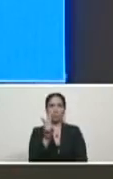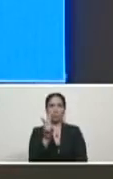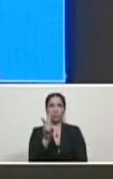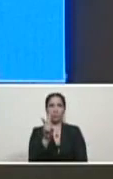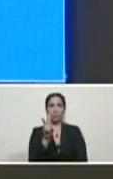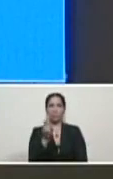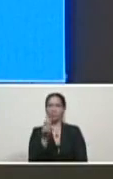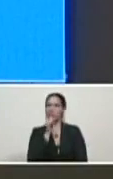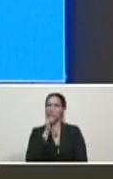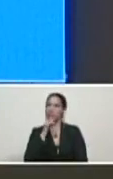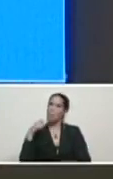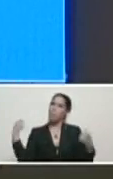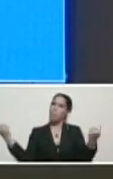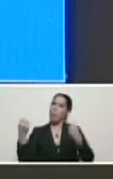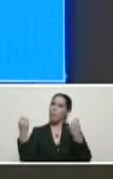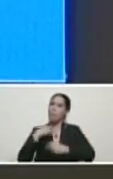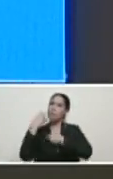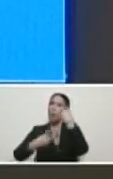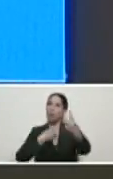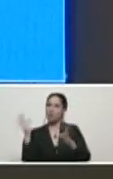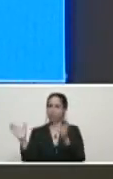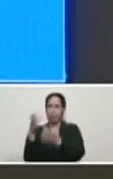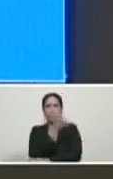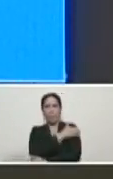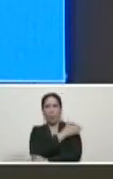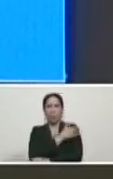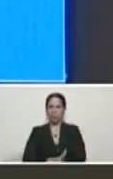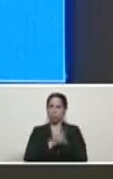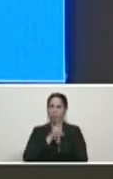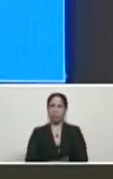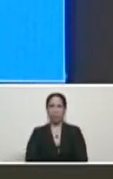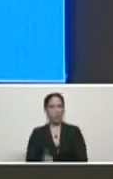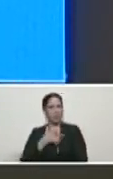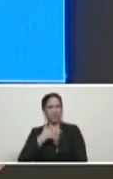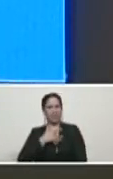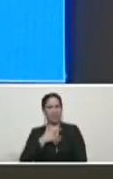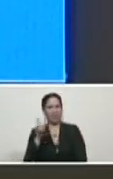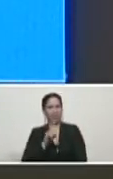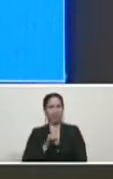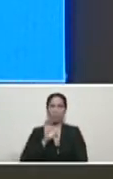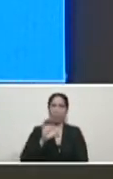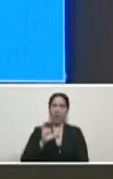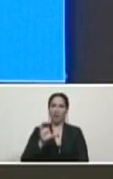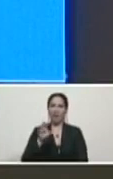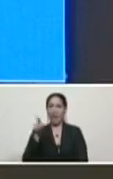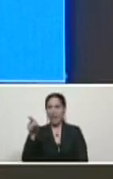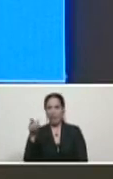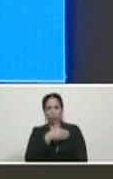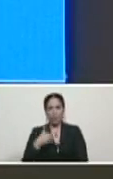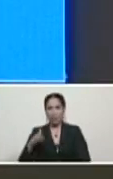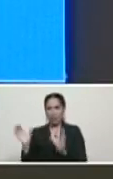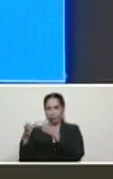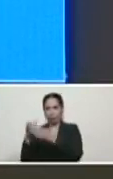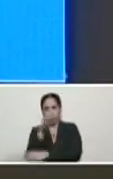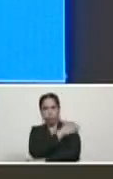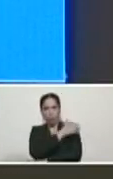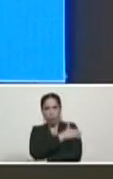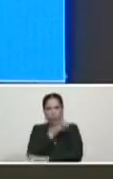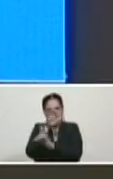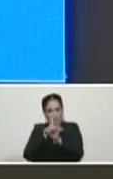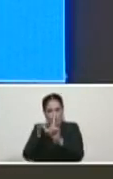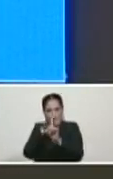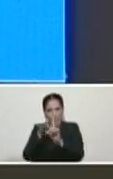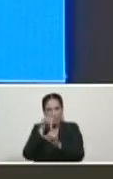propugnada por los voceros de la derecha apátrida que andan por ahí conspirando. A veces